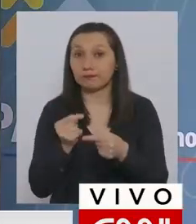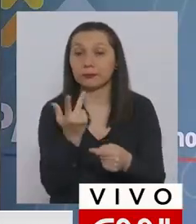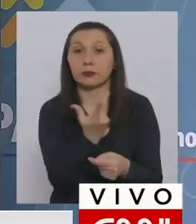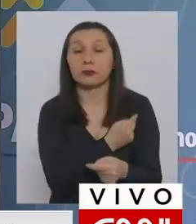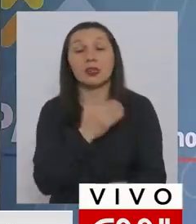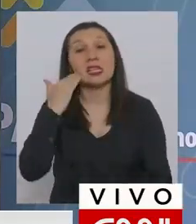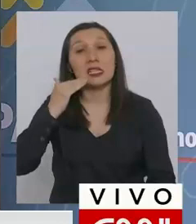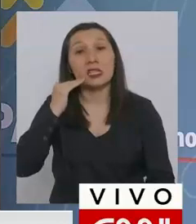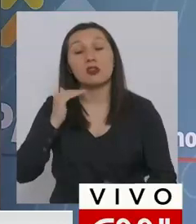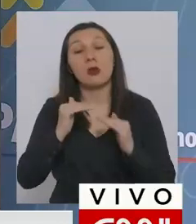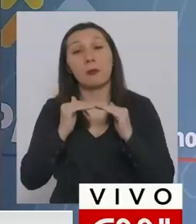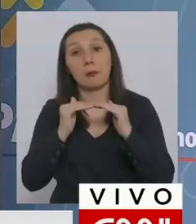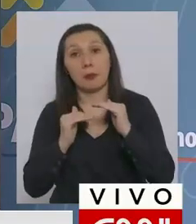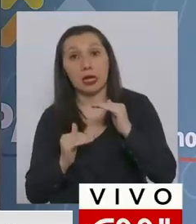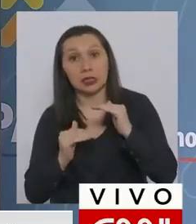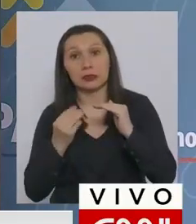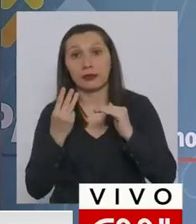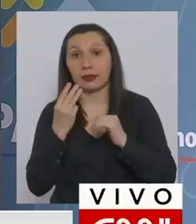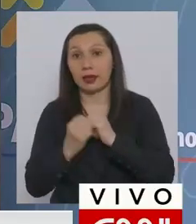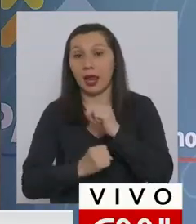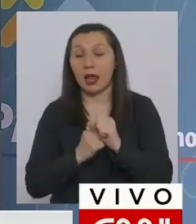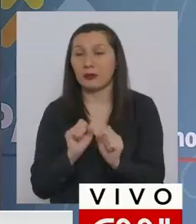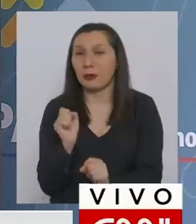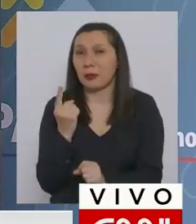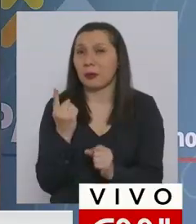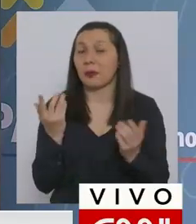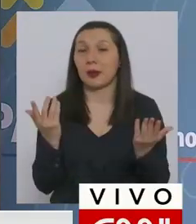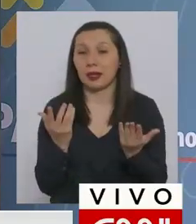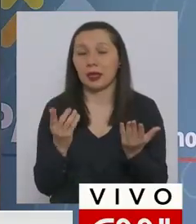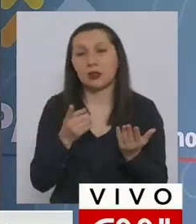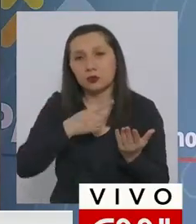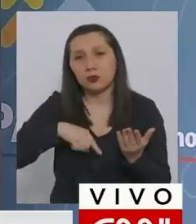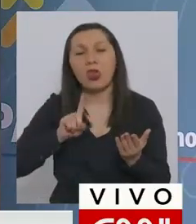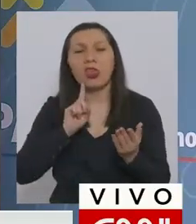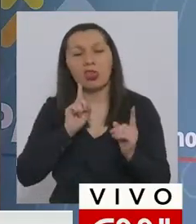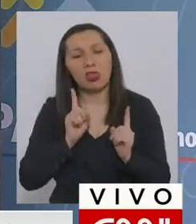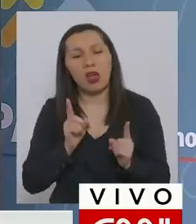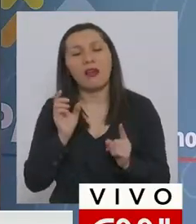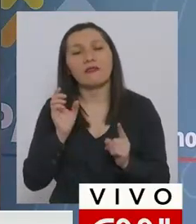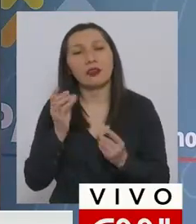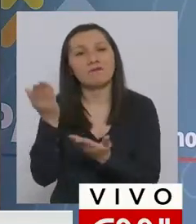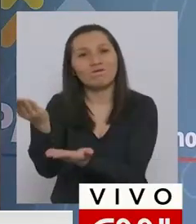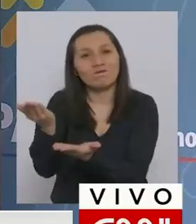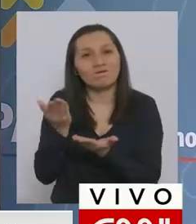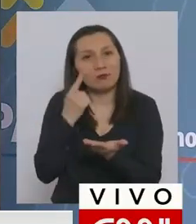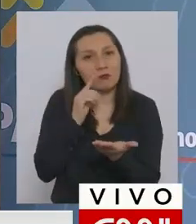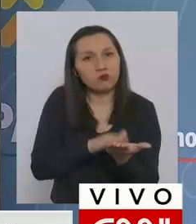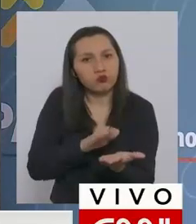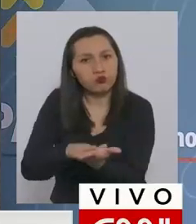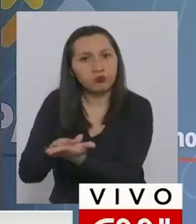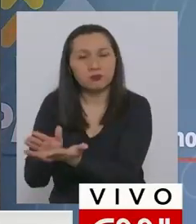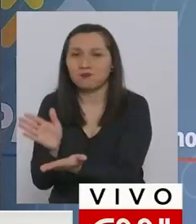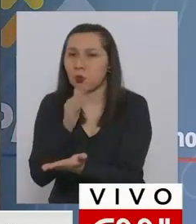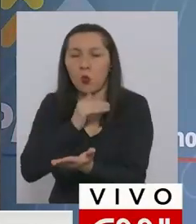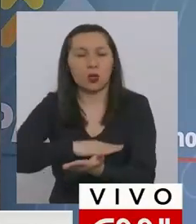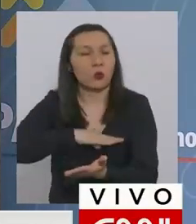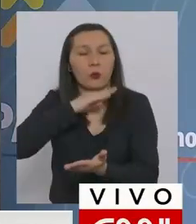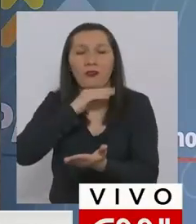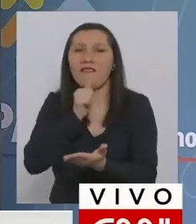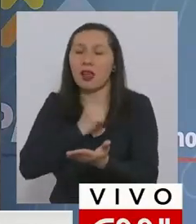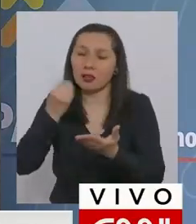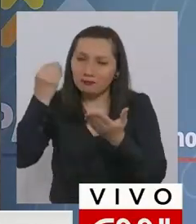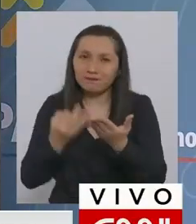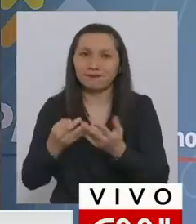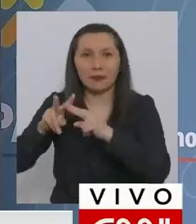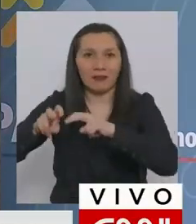la influenza y COVID a Chile. Ya se anunció también esto, que prontamente se va a iniciar esta vacunación para los menores de entre 3 a 6 años. ¿Se puede pensar luego